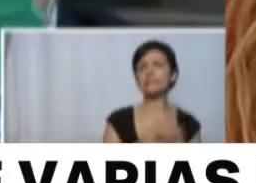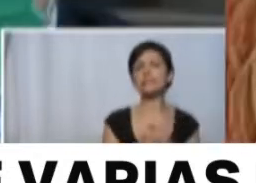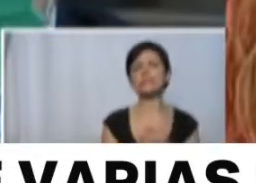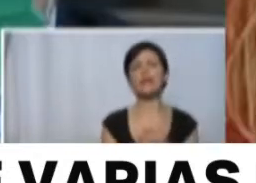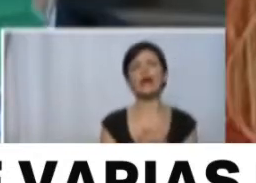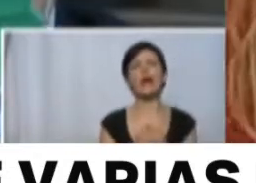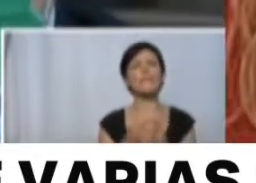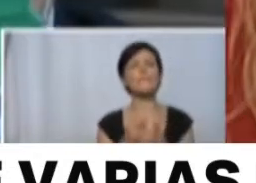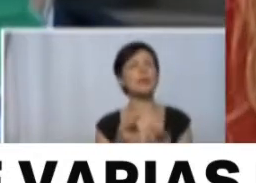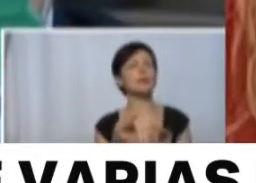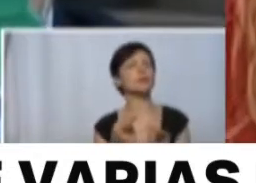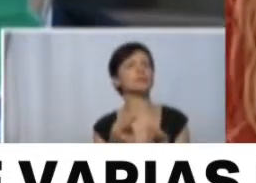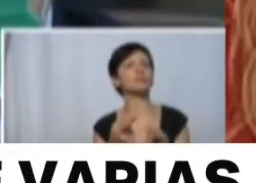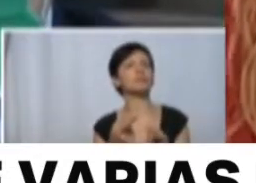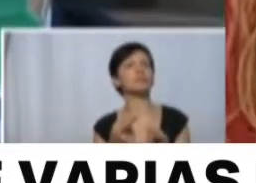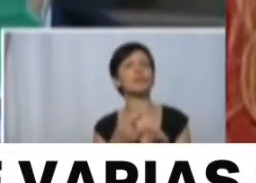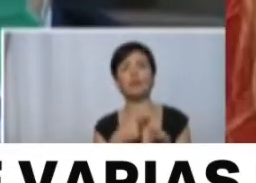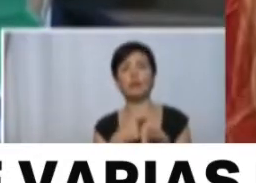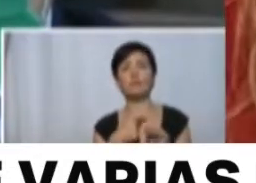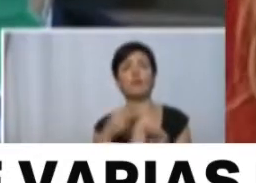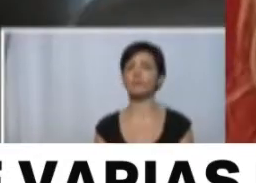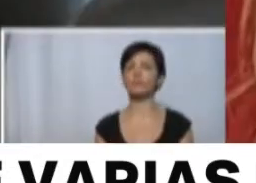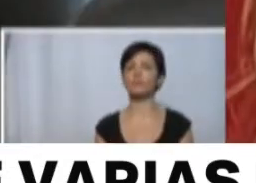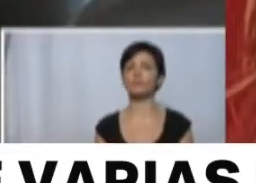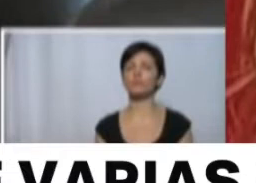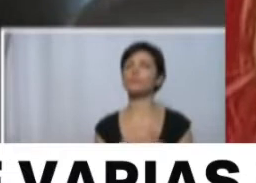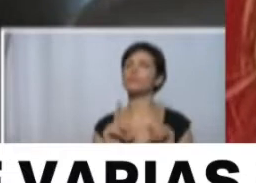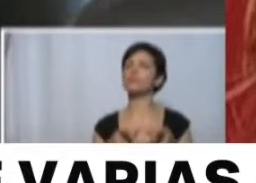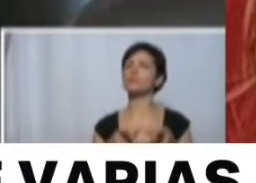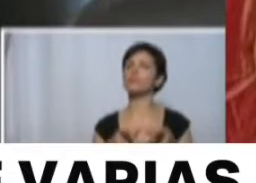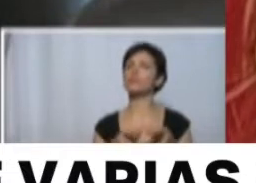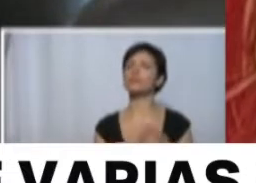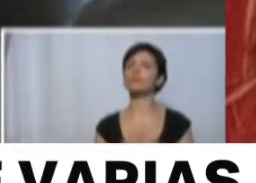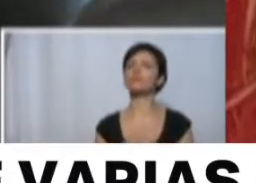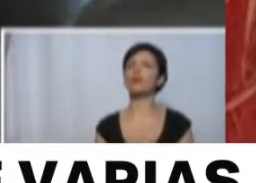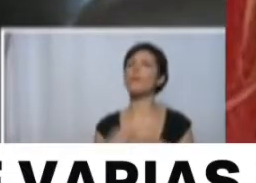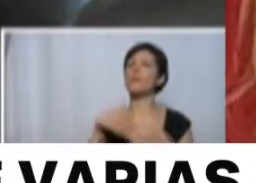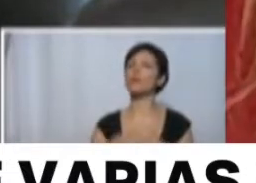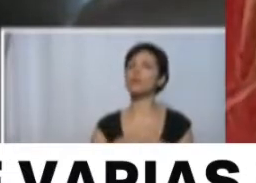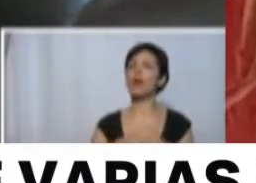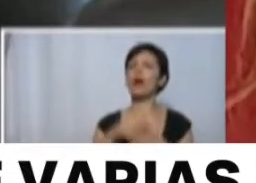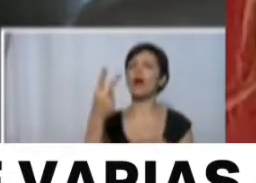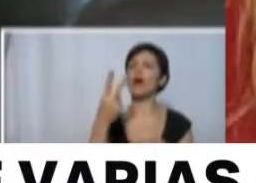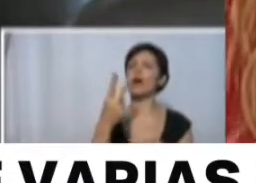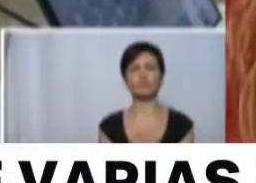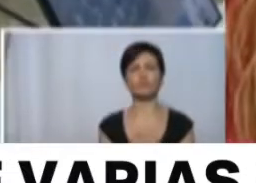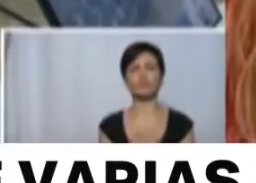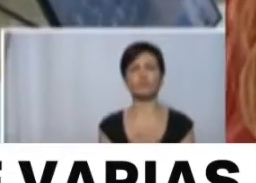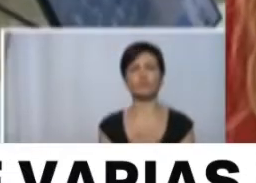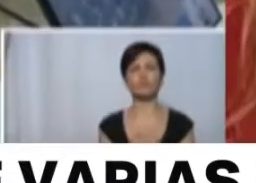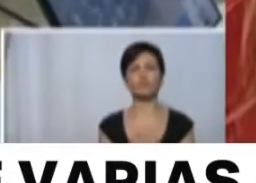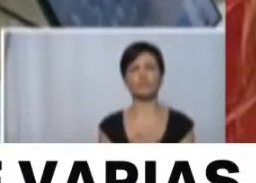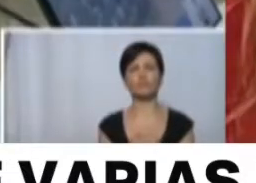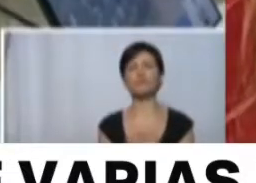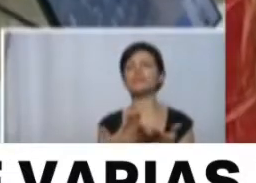El último proyecto que comento, que es importante, es una ley que trabajamos junto con Cecilia Arcando del Partido FE y junto con el consenso de las